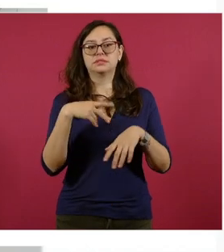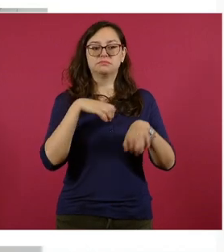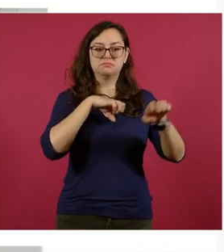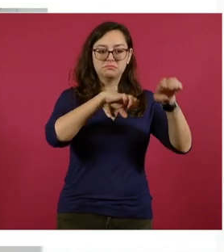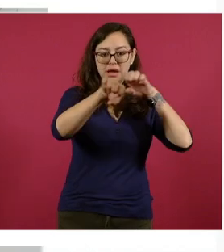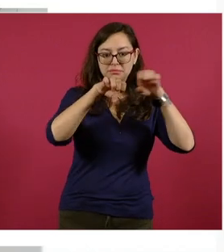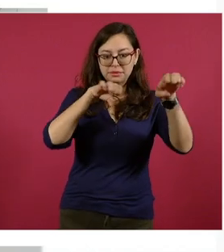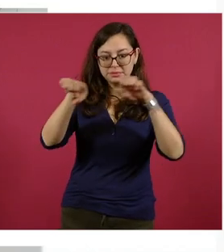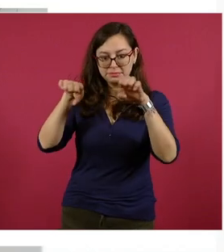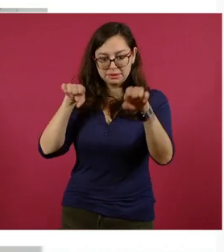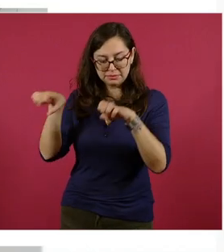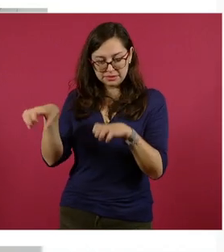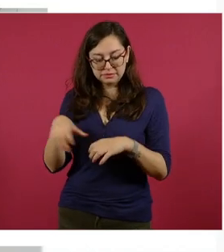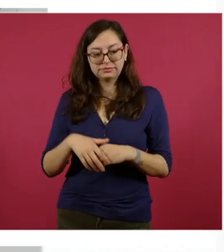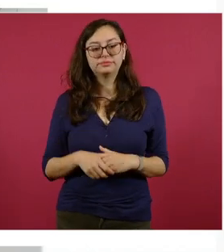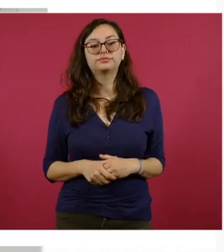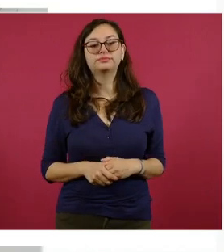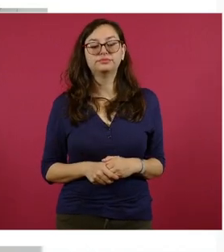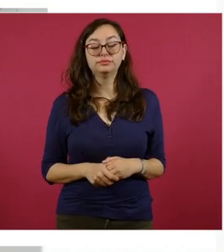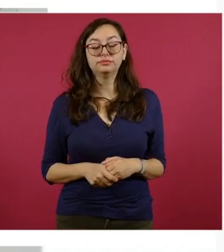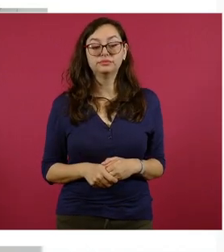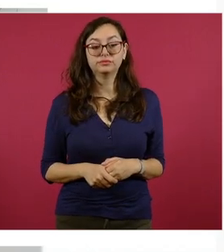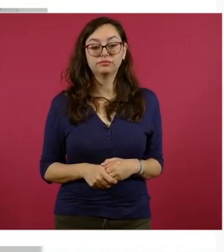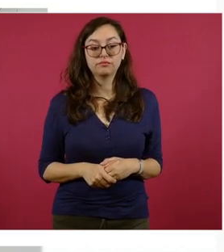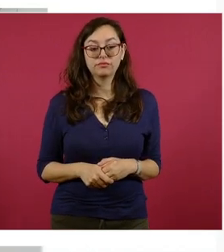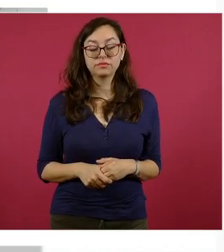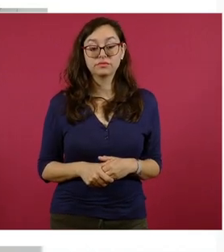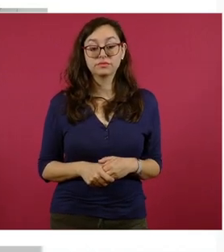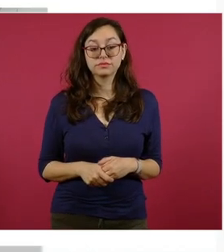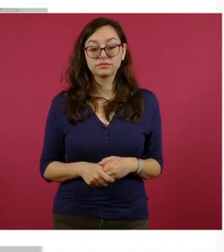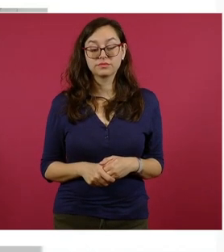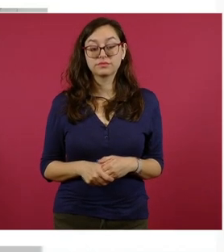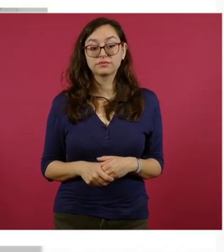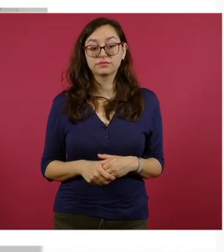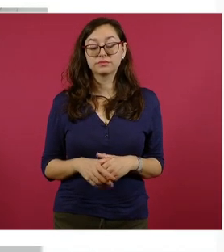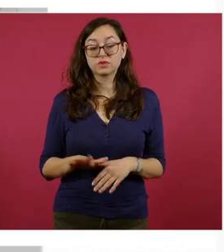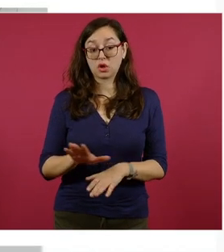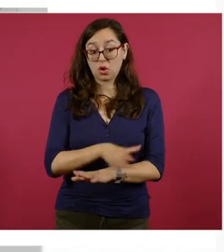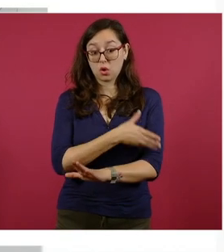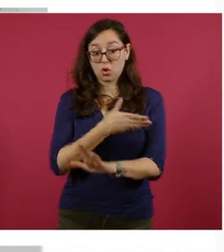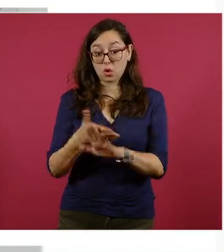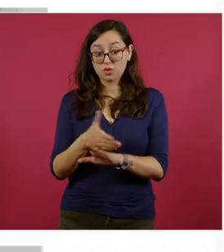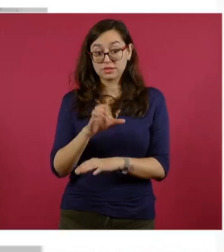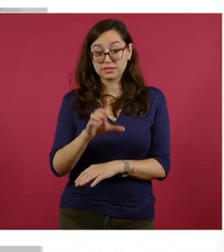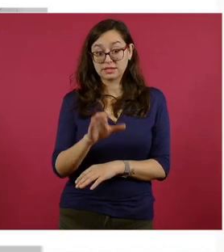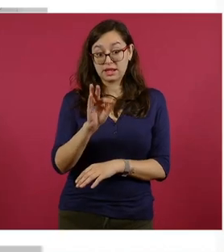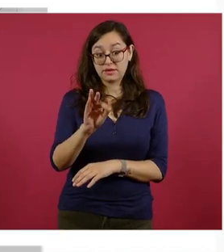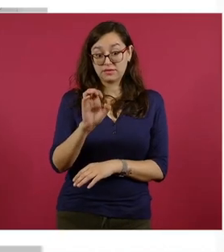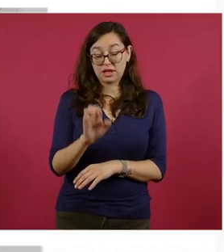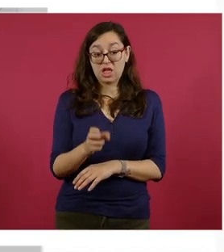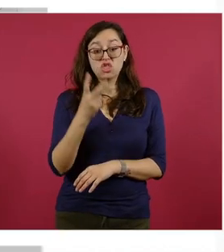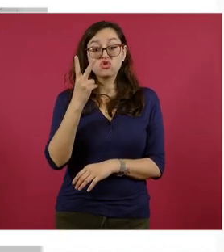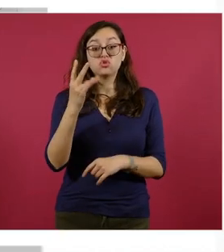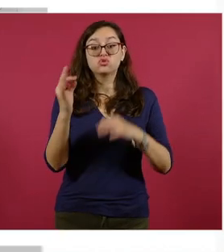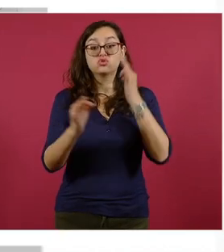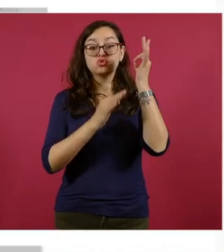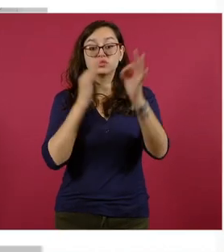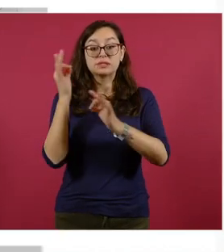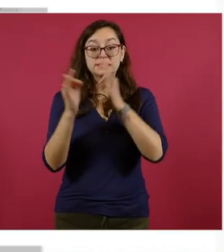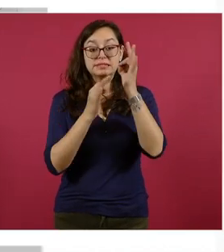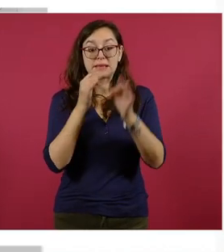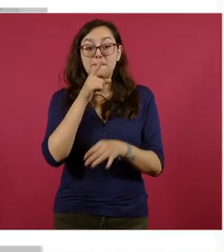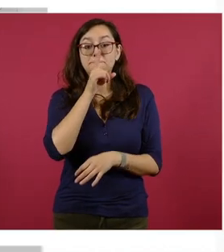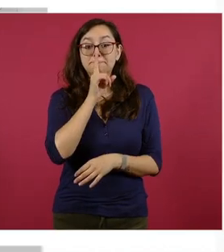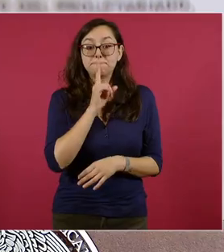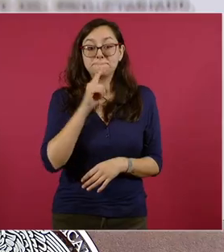consumidores. Y bueno, en su empeño por desprestigiar a la CFE, inventaron dos noticias falsas con el afán de causar